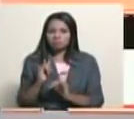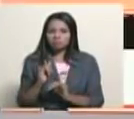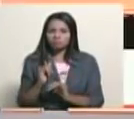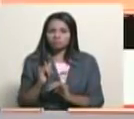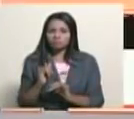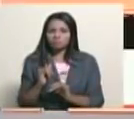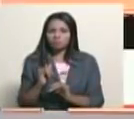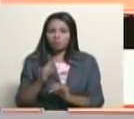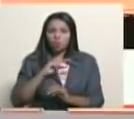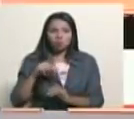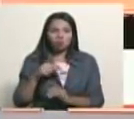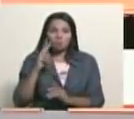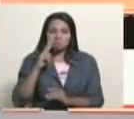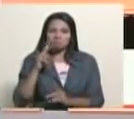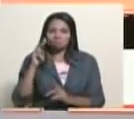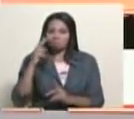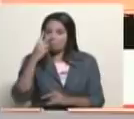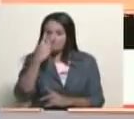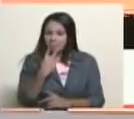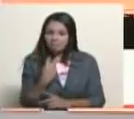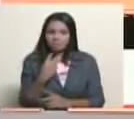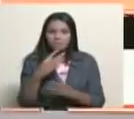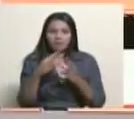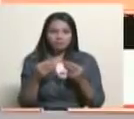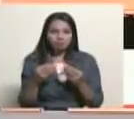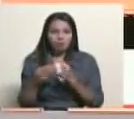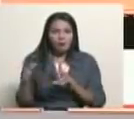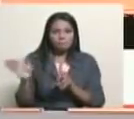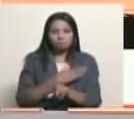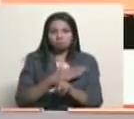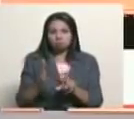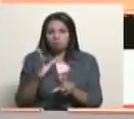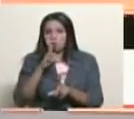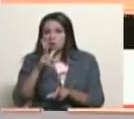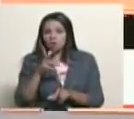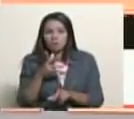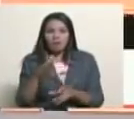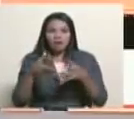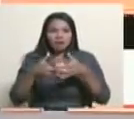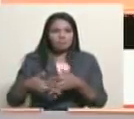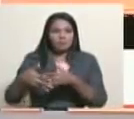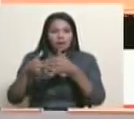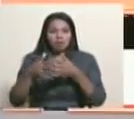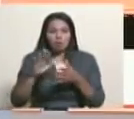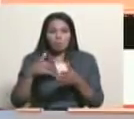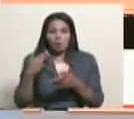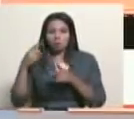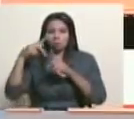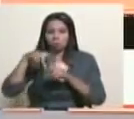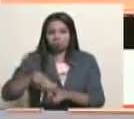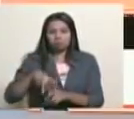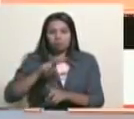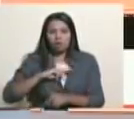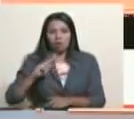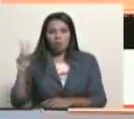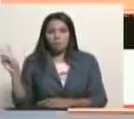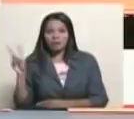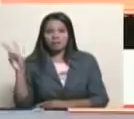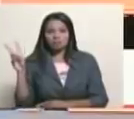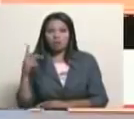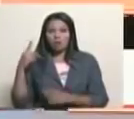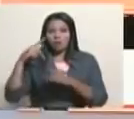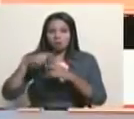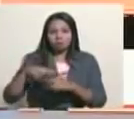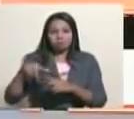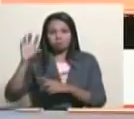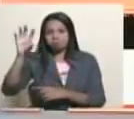donde estamos siendo víctimas de la arremetida más brutal que el imperio norteamericano haya sometido a nuestro país o someta a